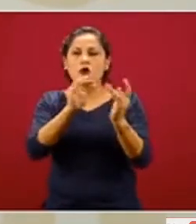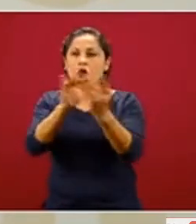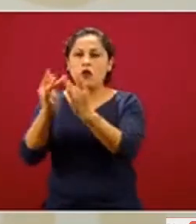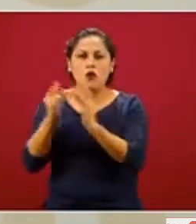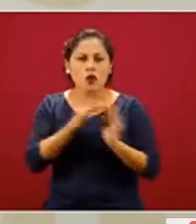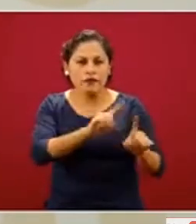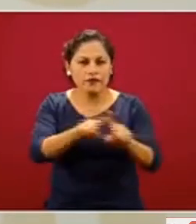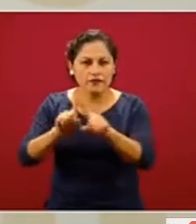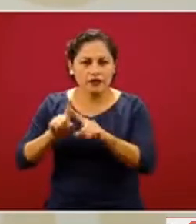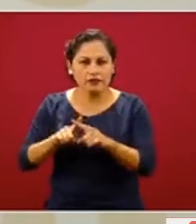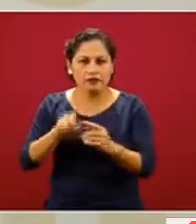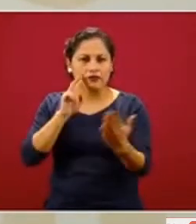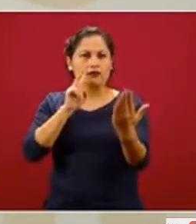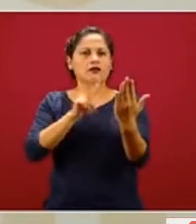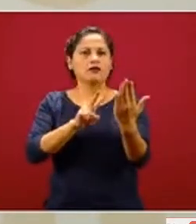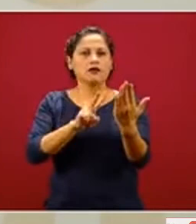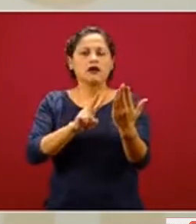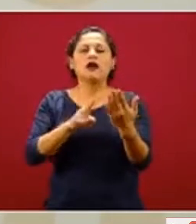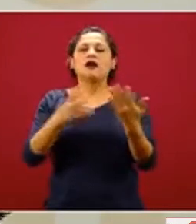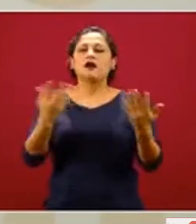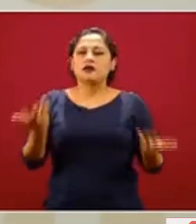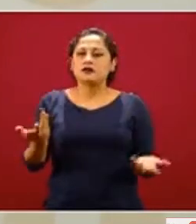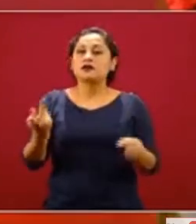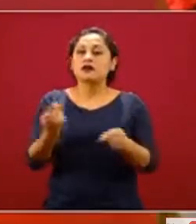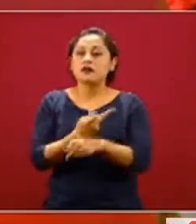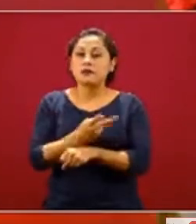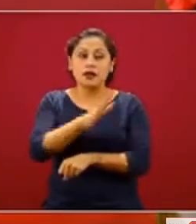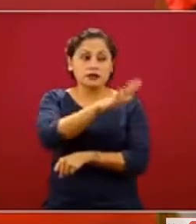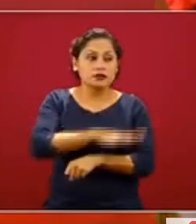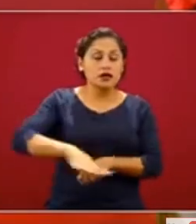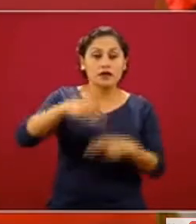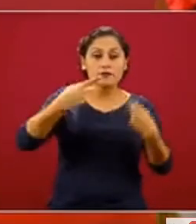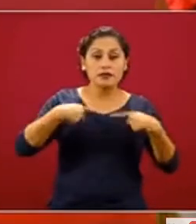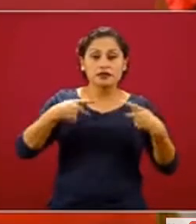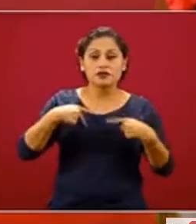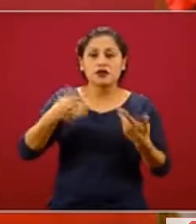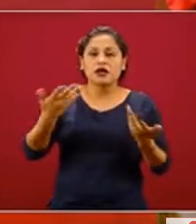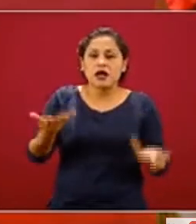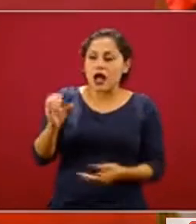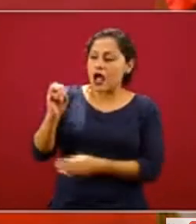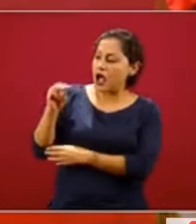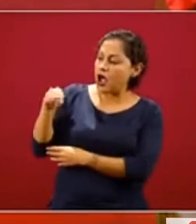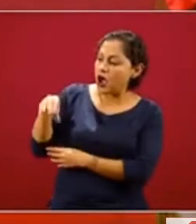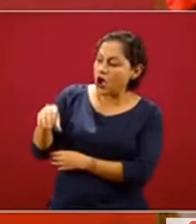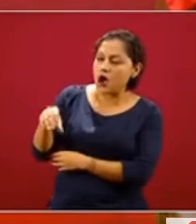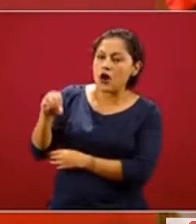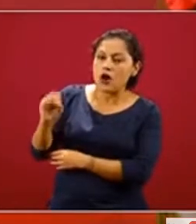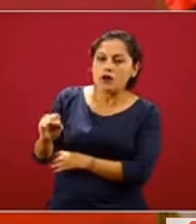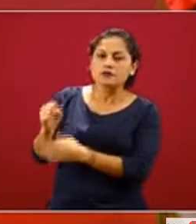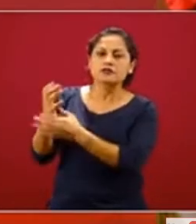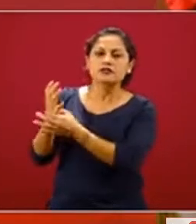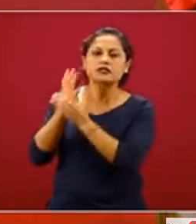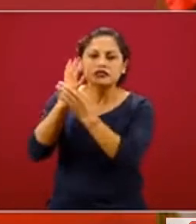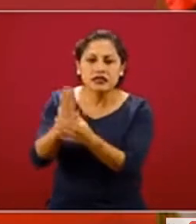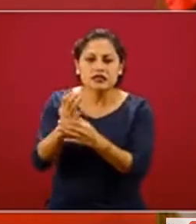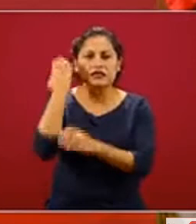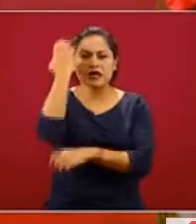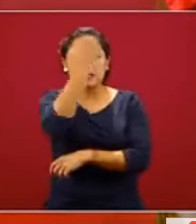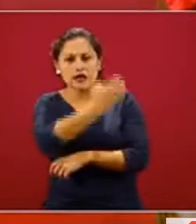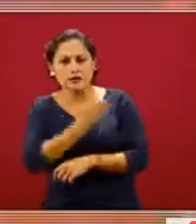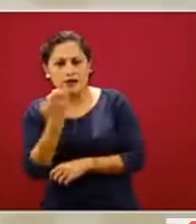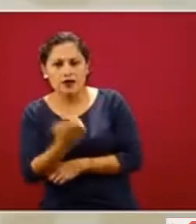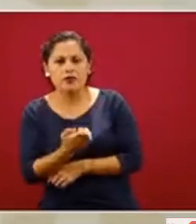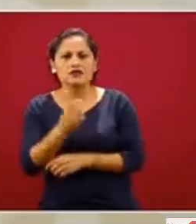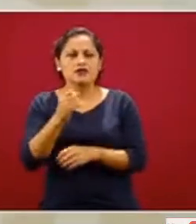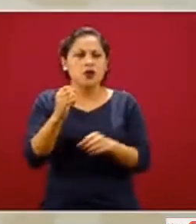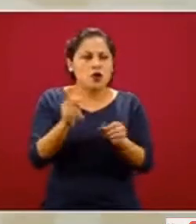estas ideas. Y es que están desoyendo a la OMS, que ya recomendó el uso de pruebas masivas, test, ya